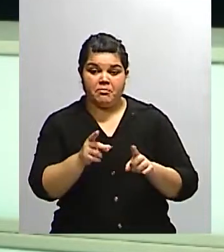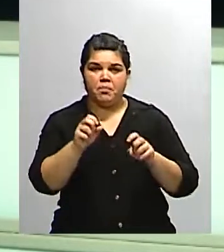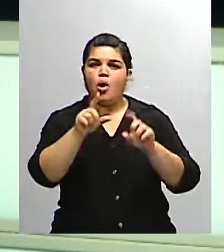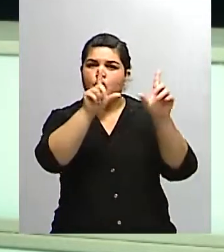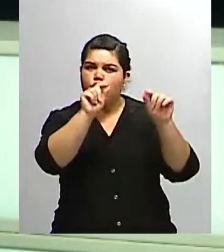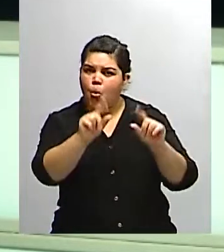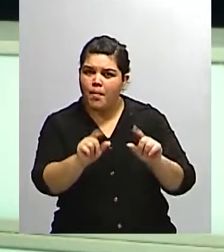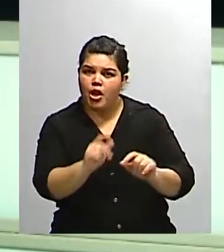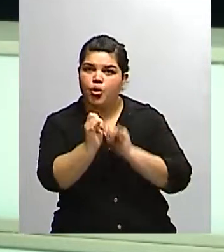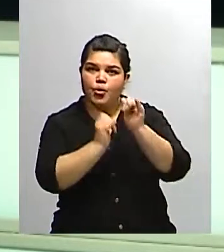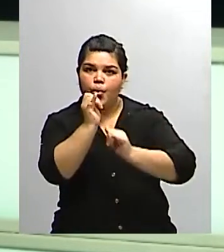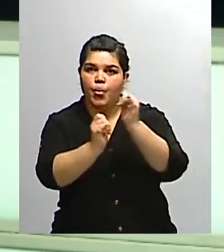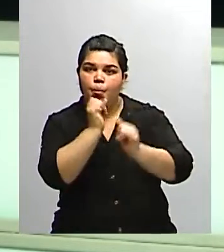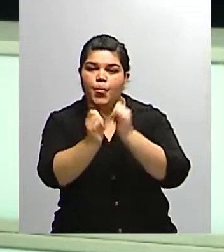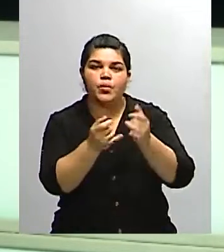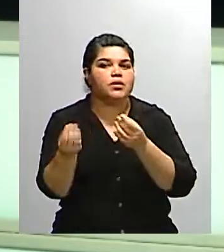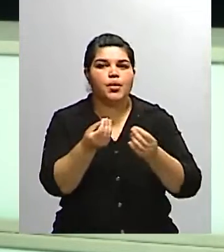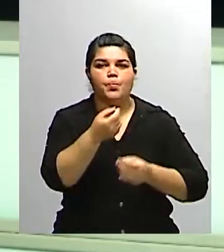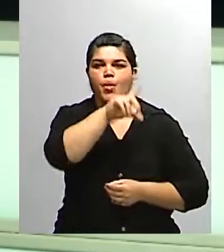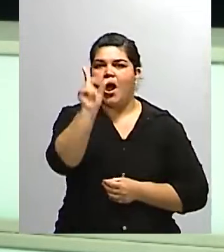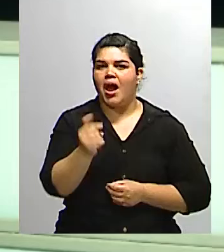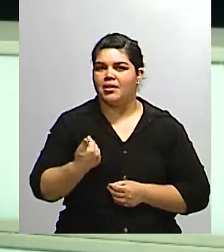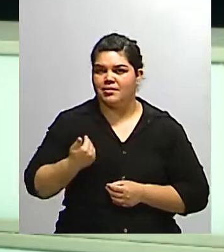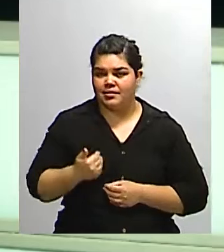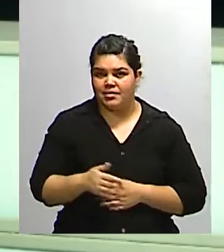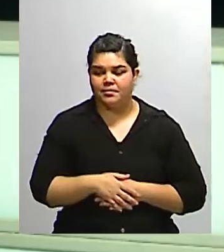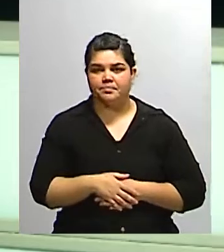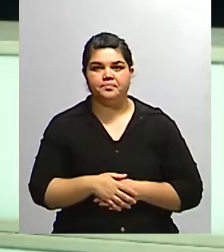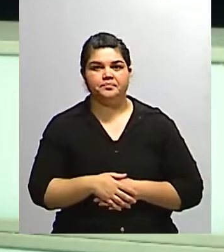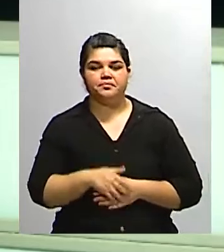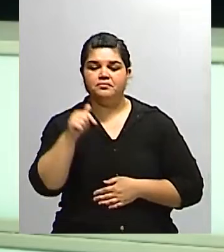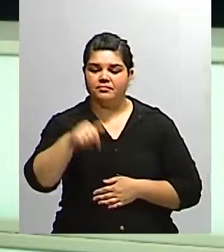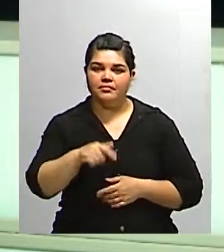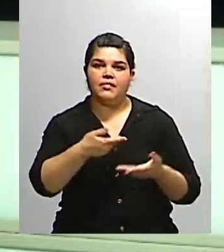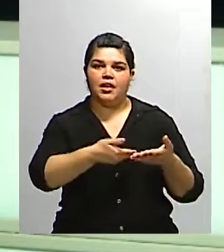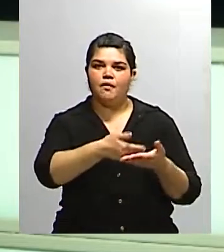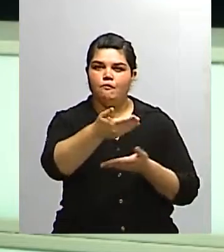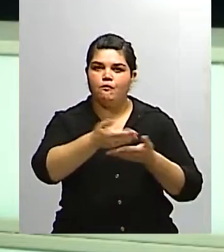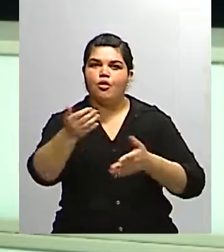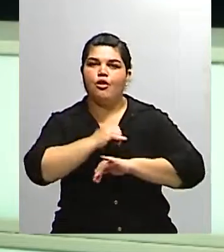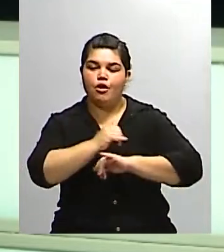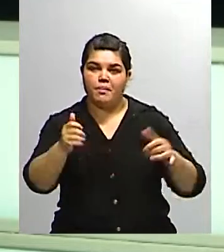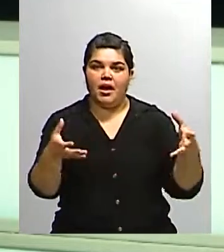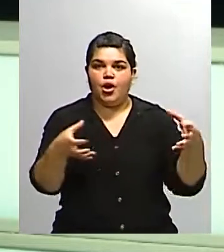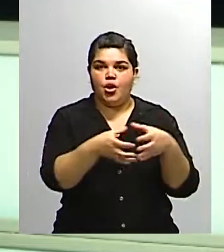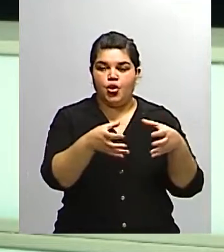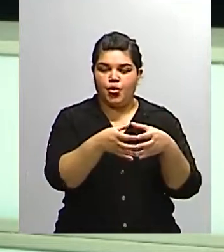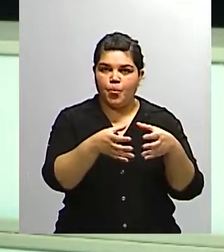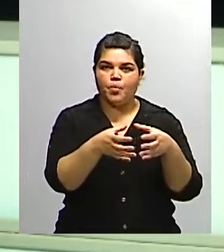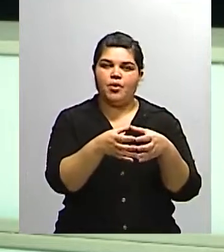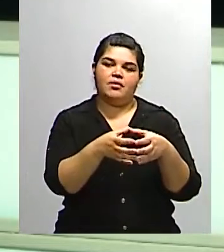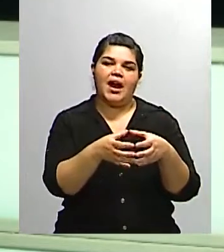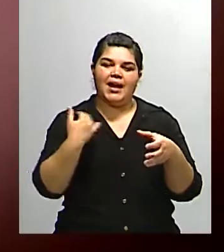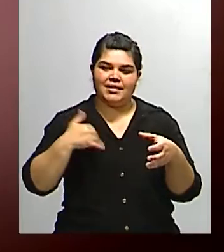que hay aquí en la Argentina. Hablamos de los informes de la Sociedad Argentina de Mastología, que